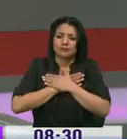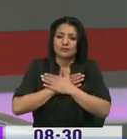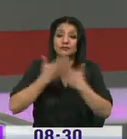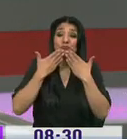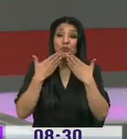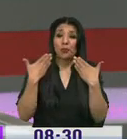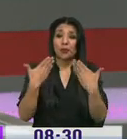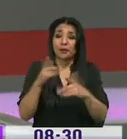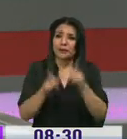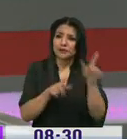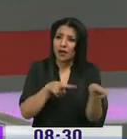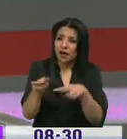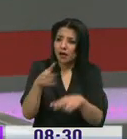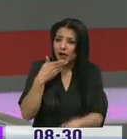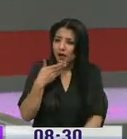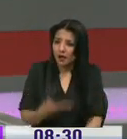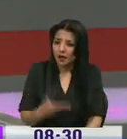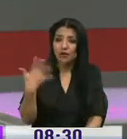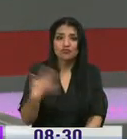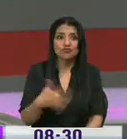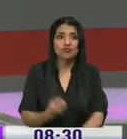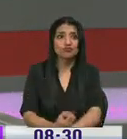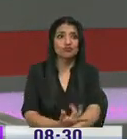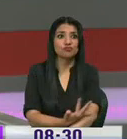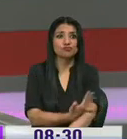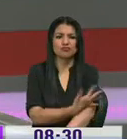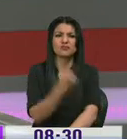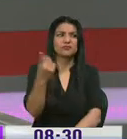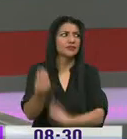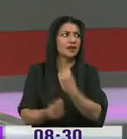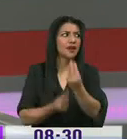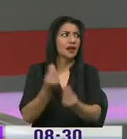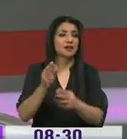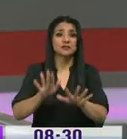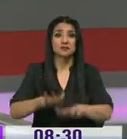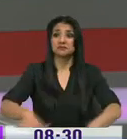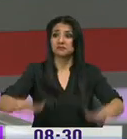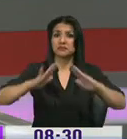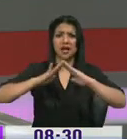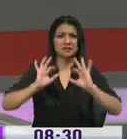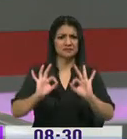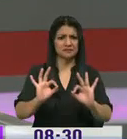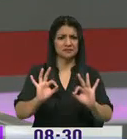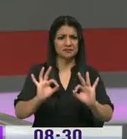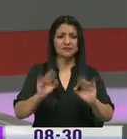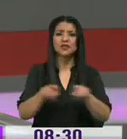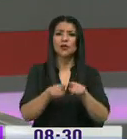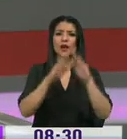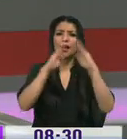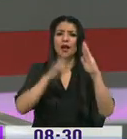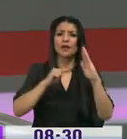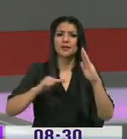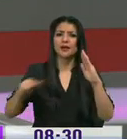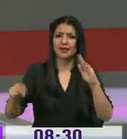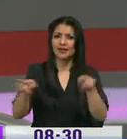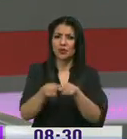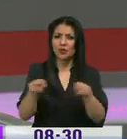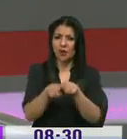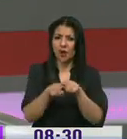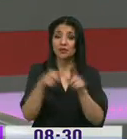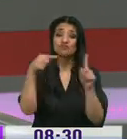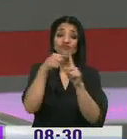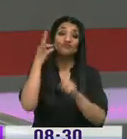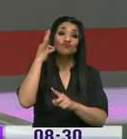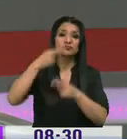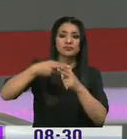miles de personas, ha hecho prácticamente su hogar un albergue. Se trata de Carmen Carcelén,